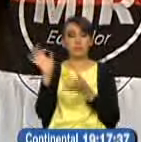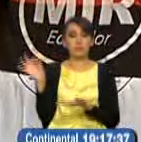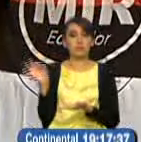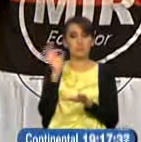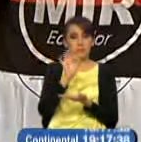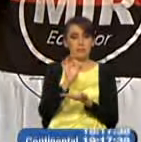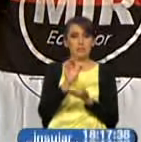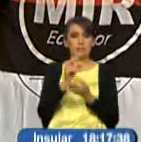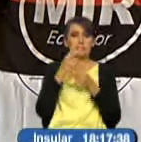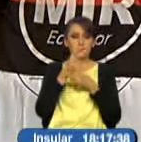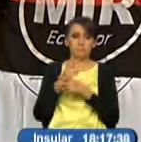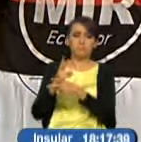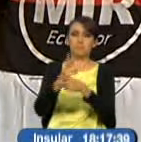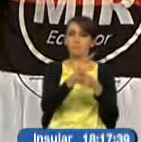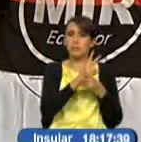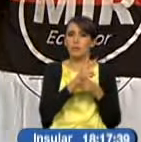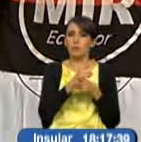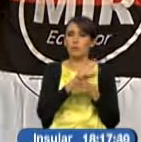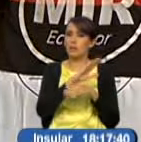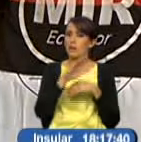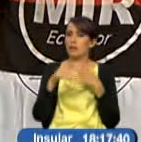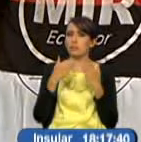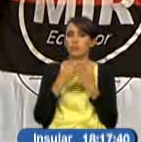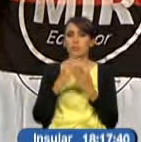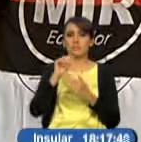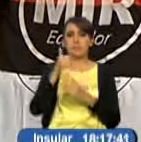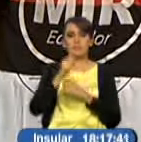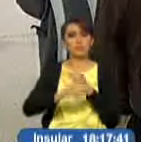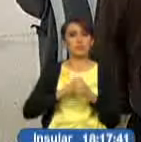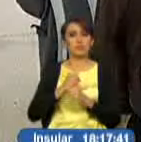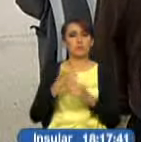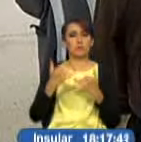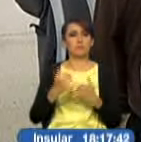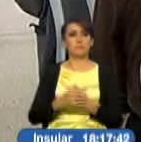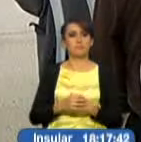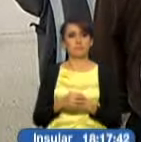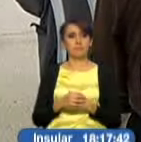los derechos obtenidos en estos 10 años.